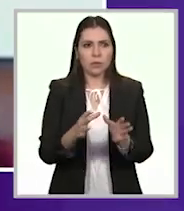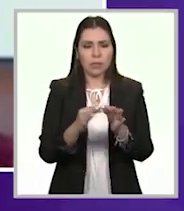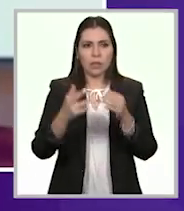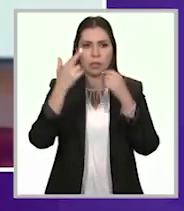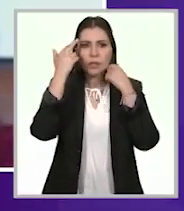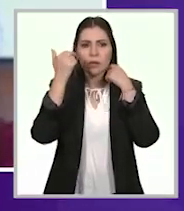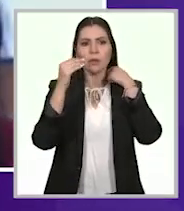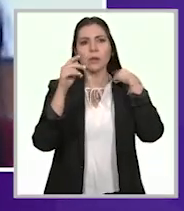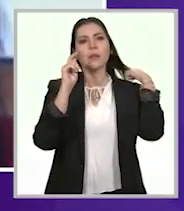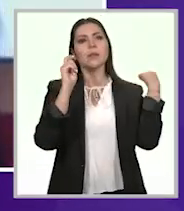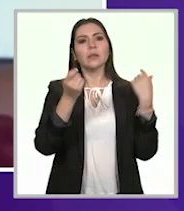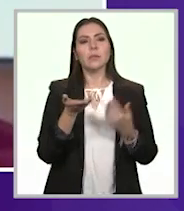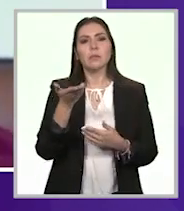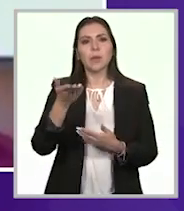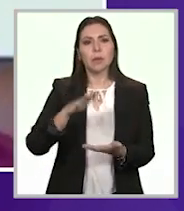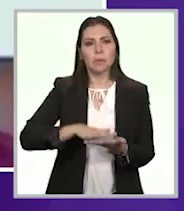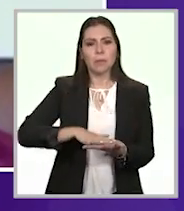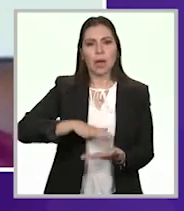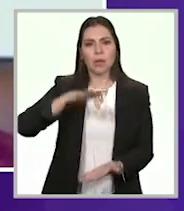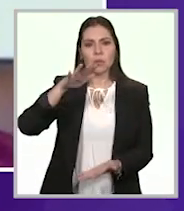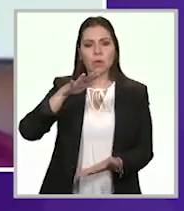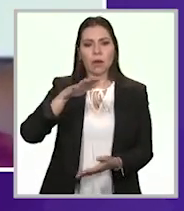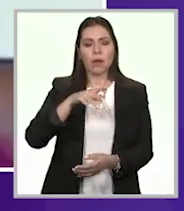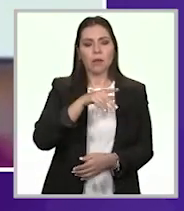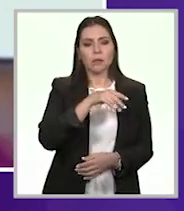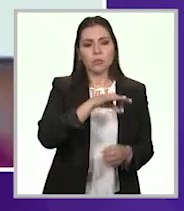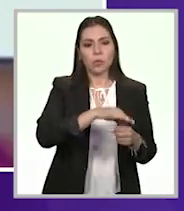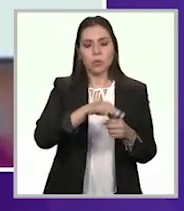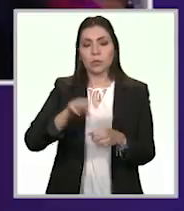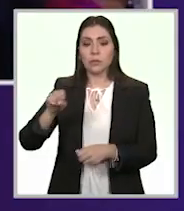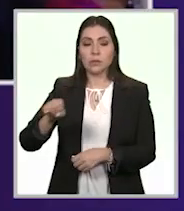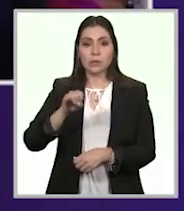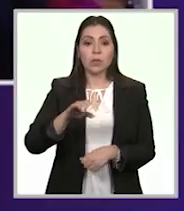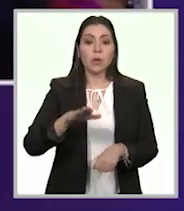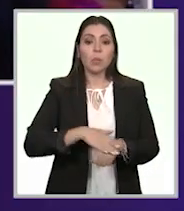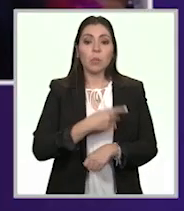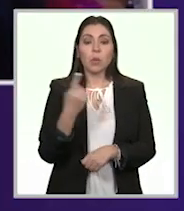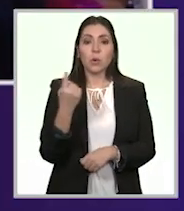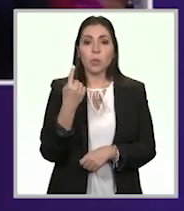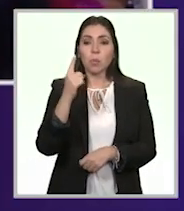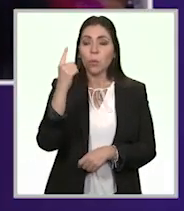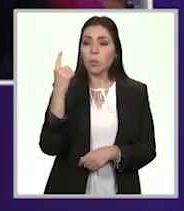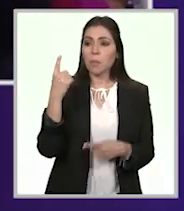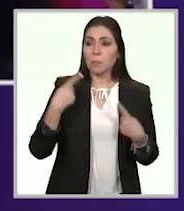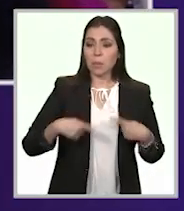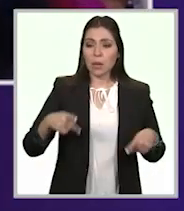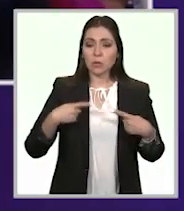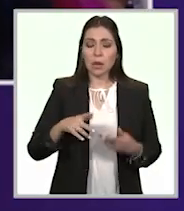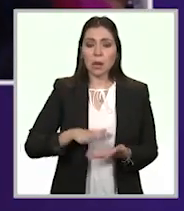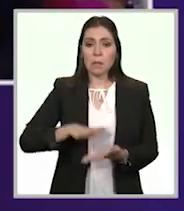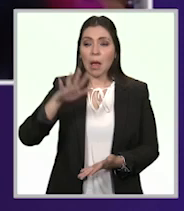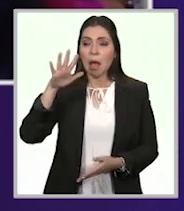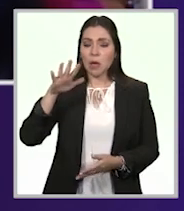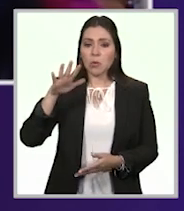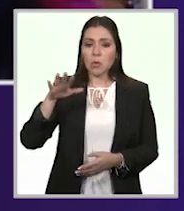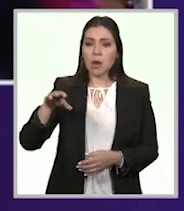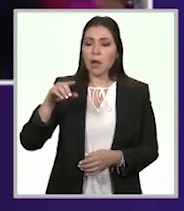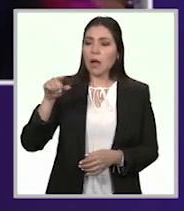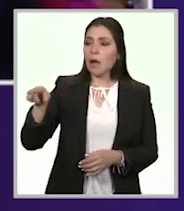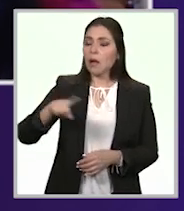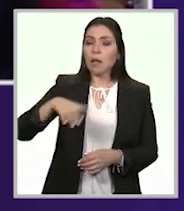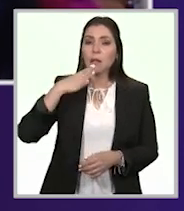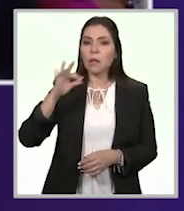deliberación o calidad argumentativa, con la exigencia de mayorías calificadas. Porque no basta una mayoría simple para que estos